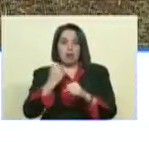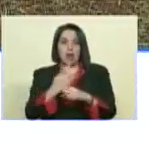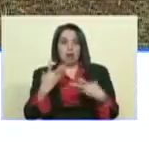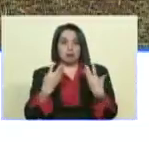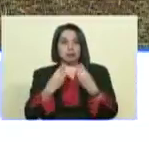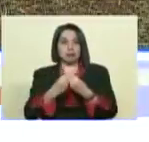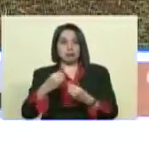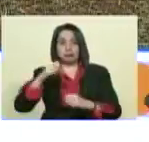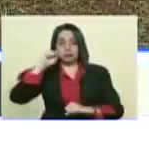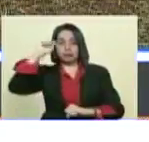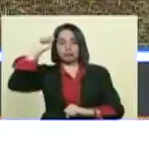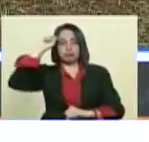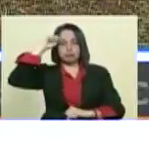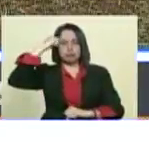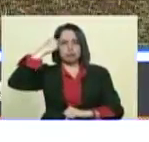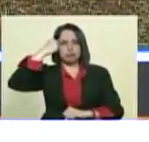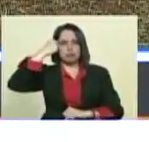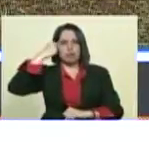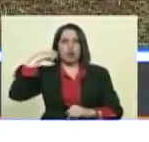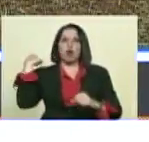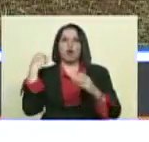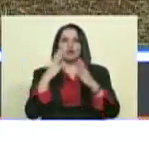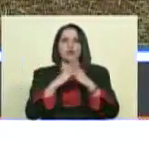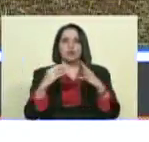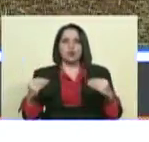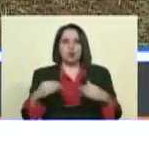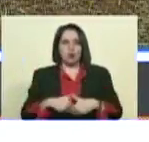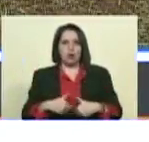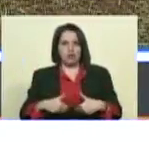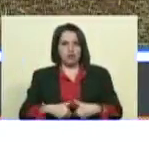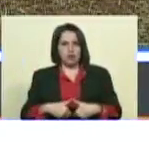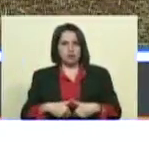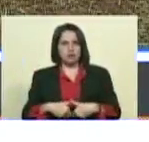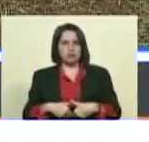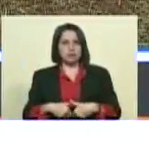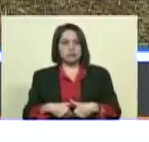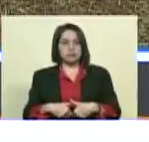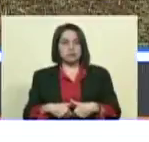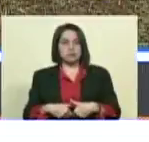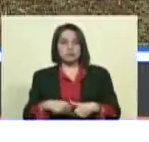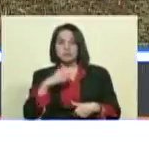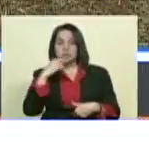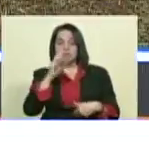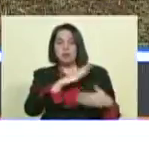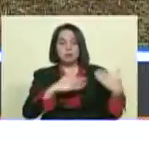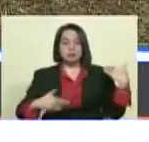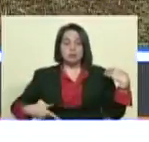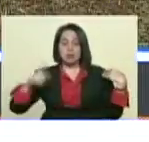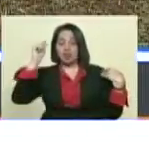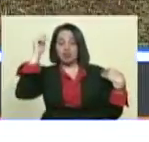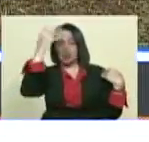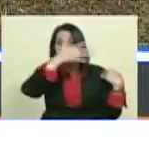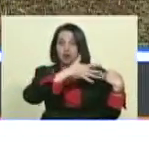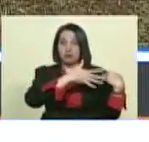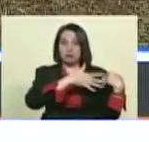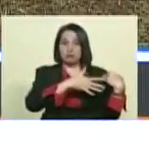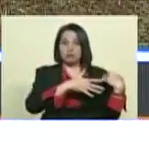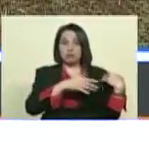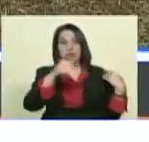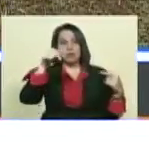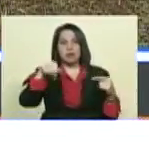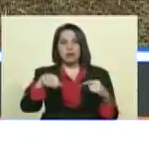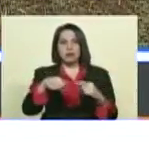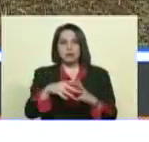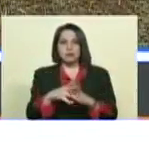todo este esfuerzo. Yo le digo al presidente Donald Trump, desde aquí les